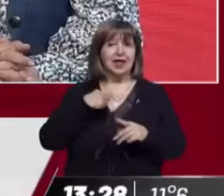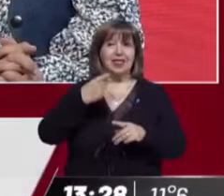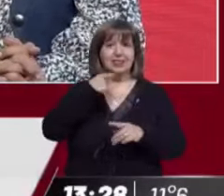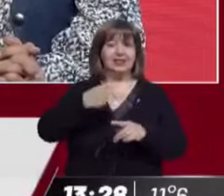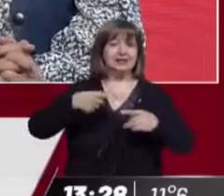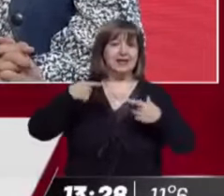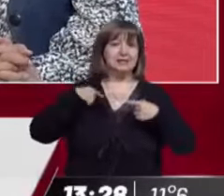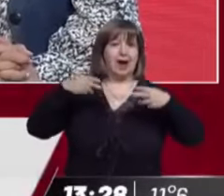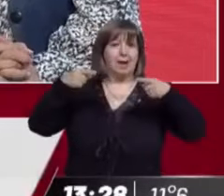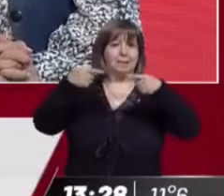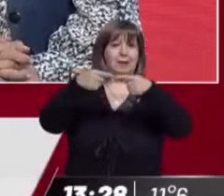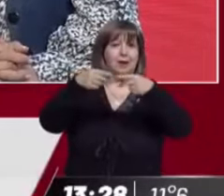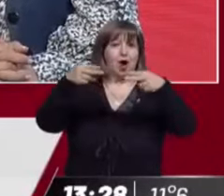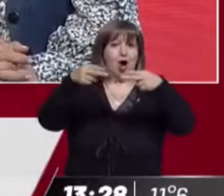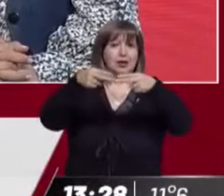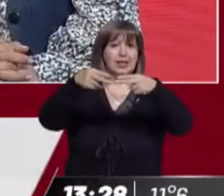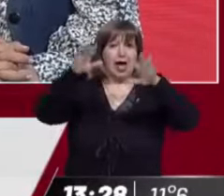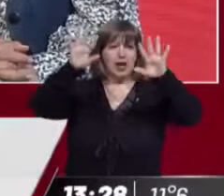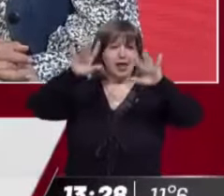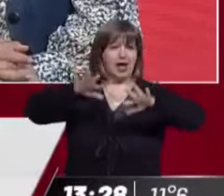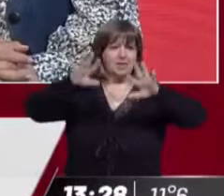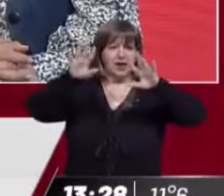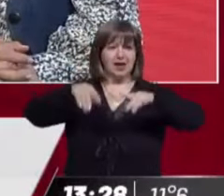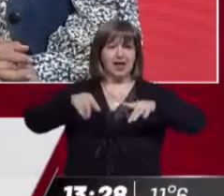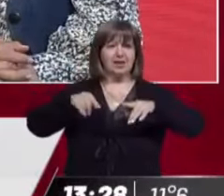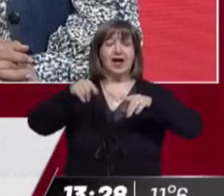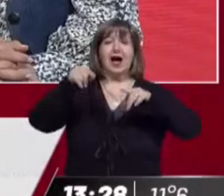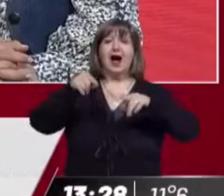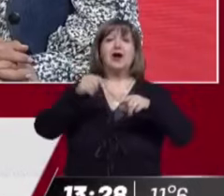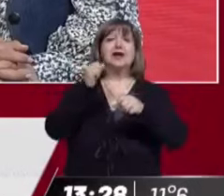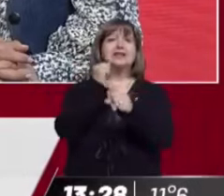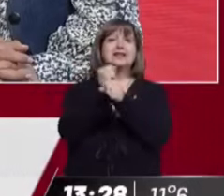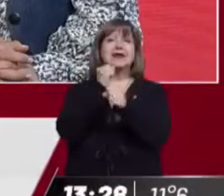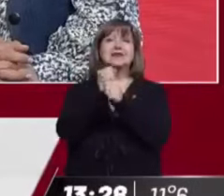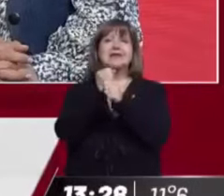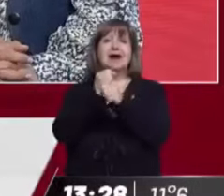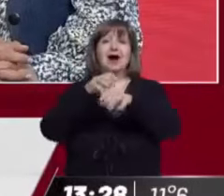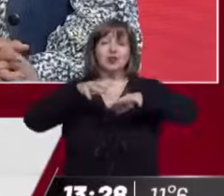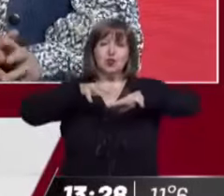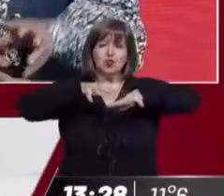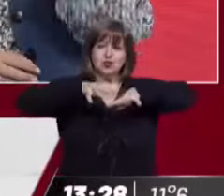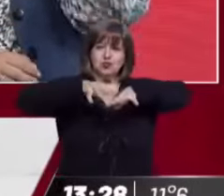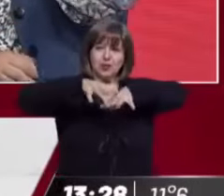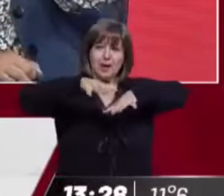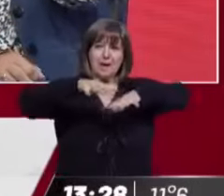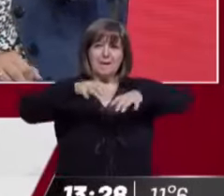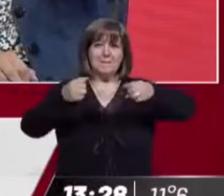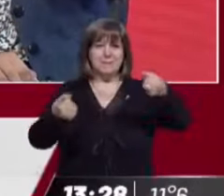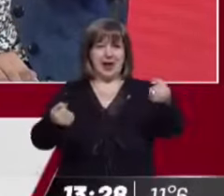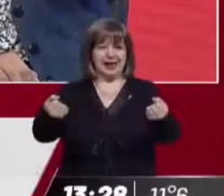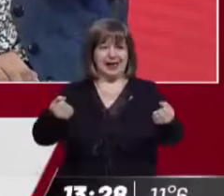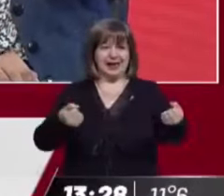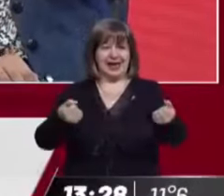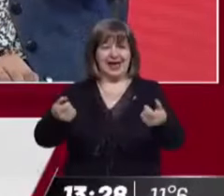van a poder pasar de acá porque está todo nevado bueno está trabajando la máquina y toda esta